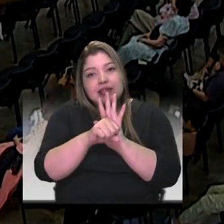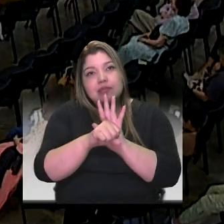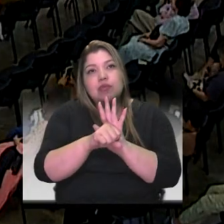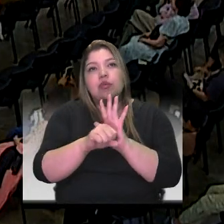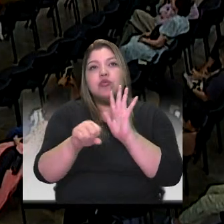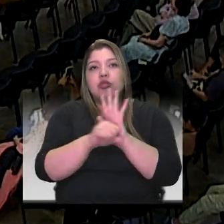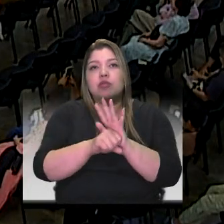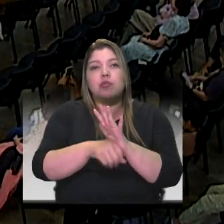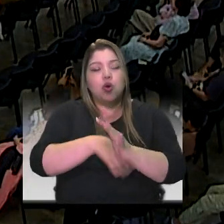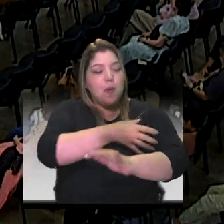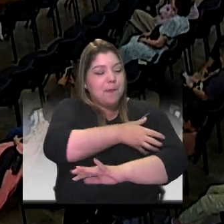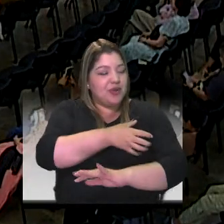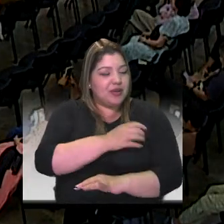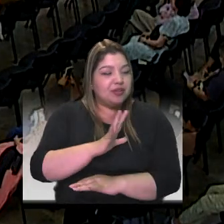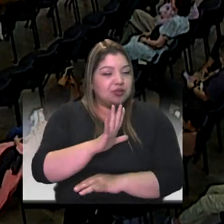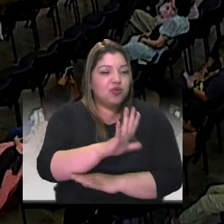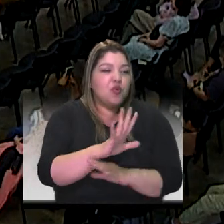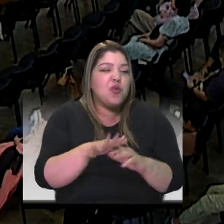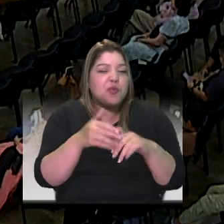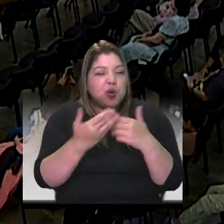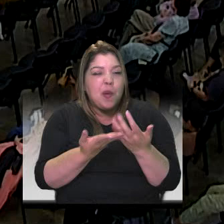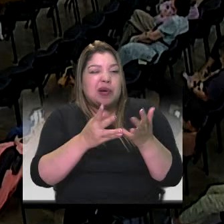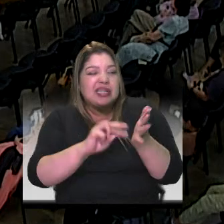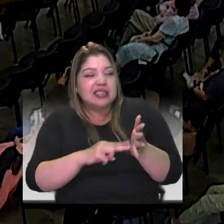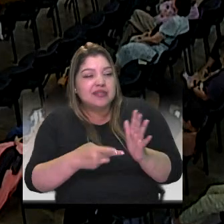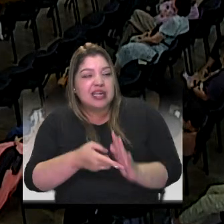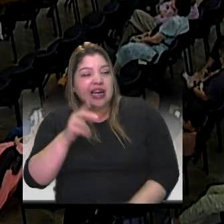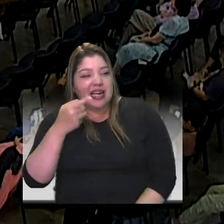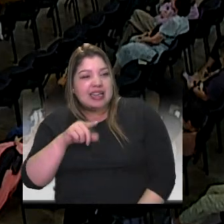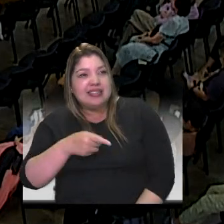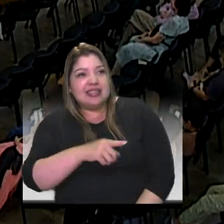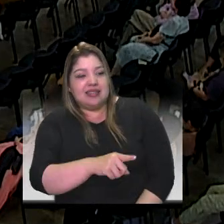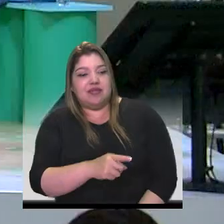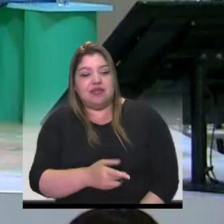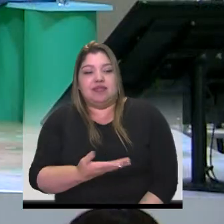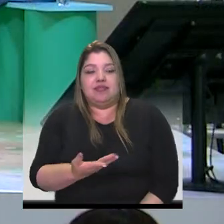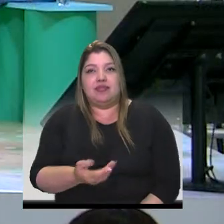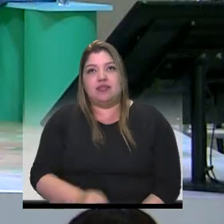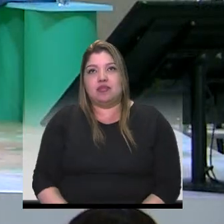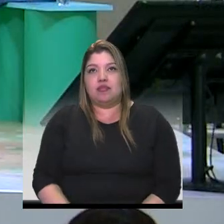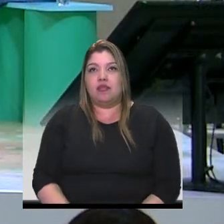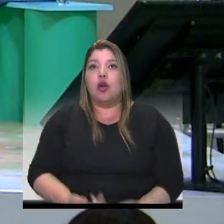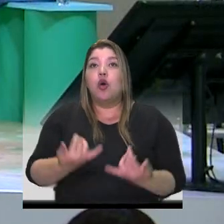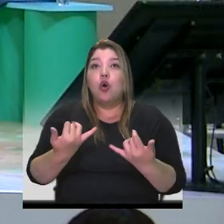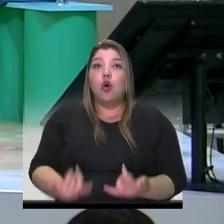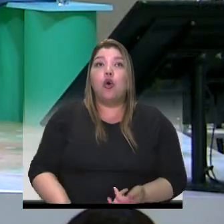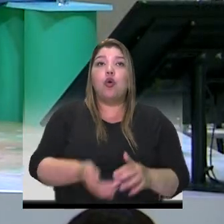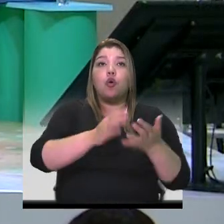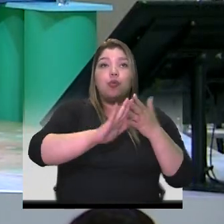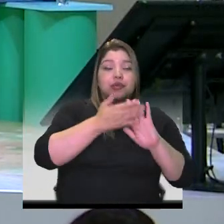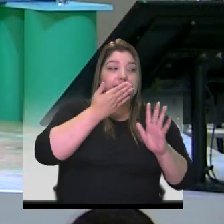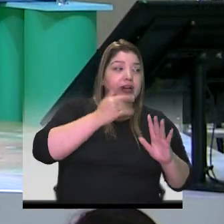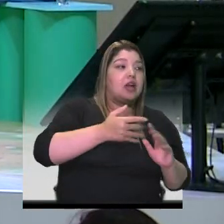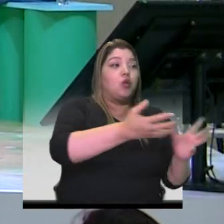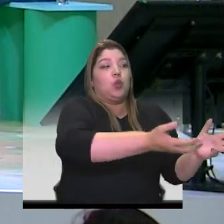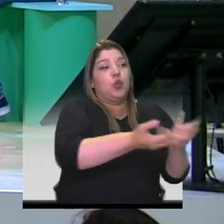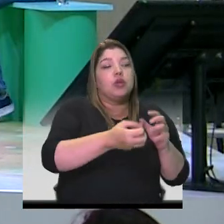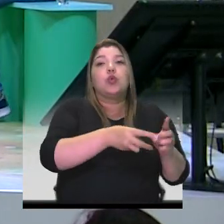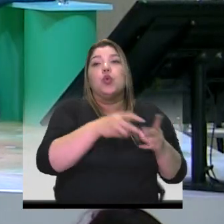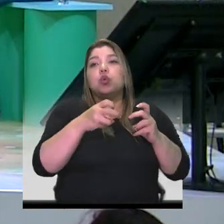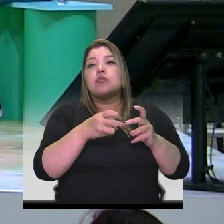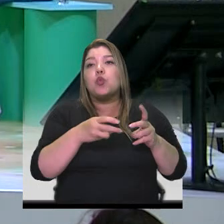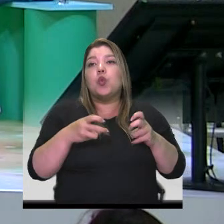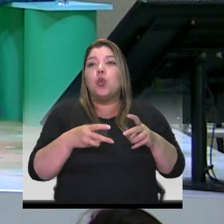de poder, no como un asunto, pues, que pues ya hoy lo estamos extrayendo de las comunidades, de alguna manera lo estamos extrayendo, pero